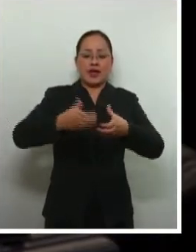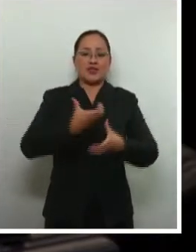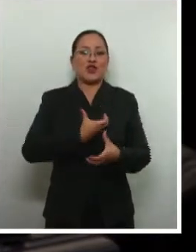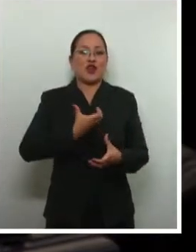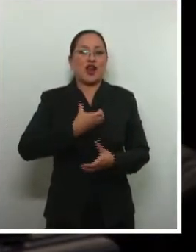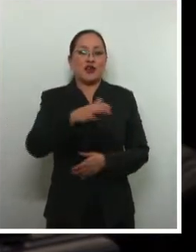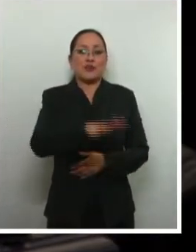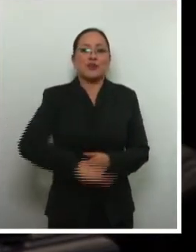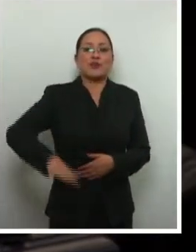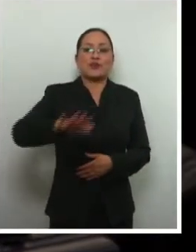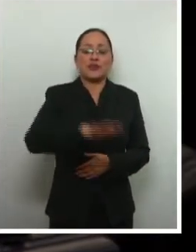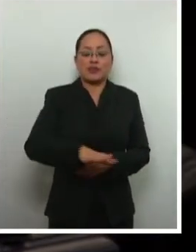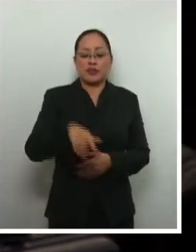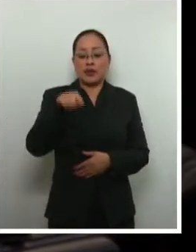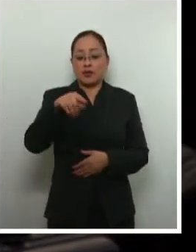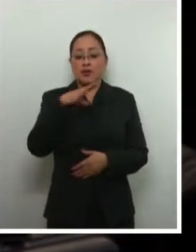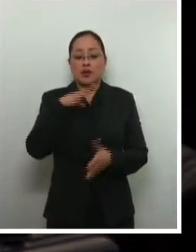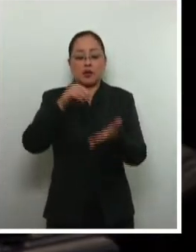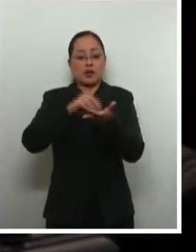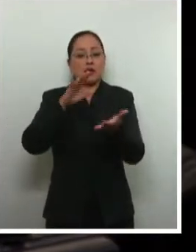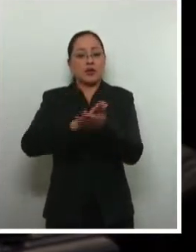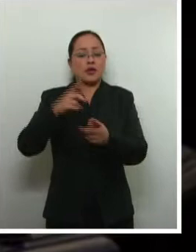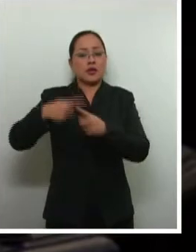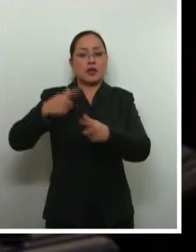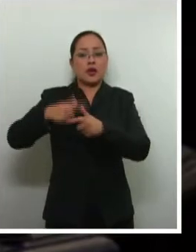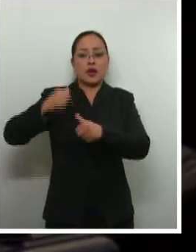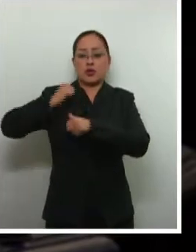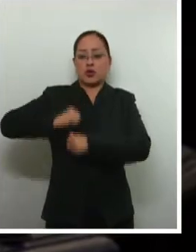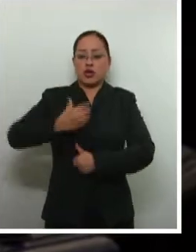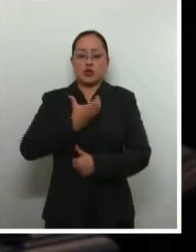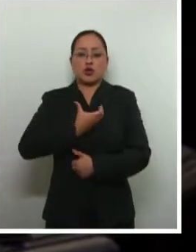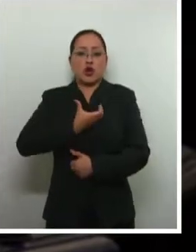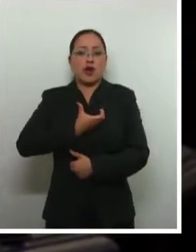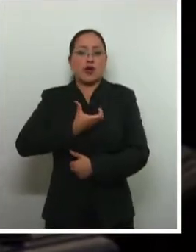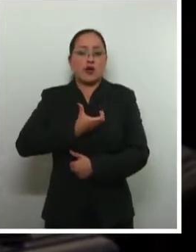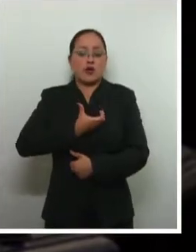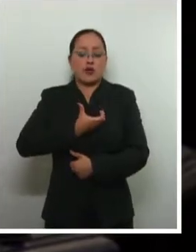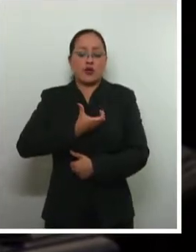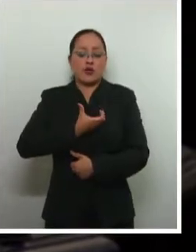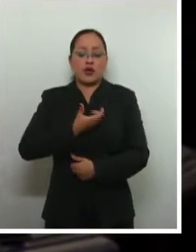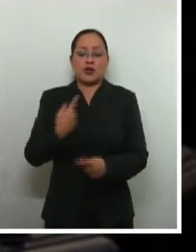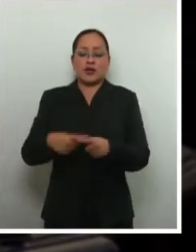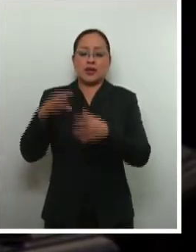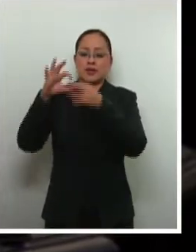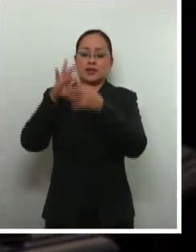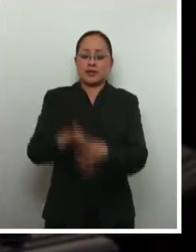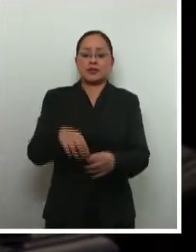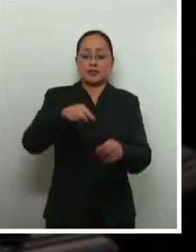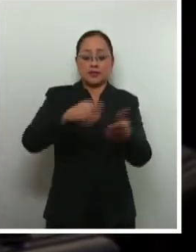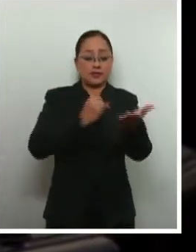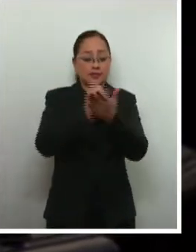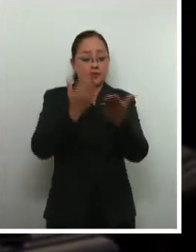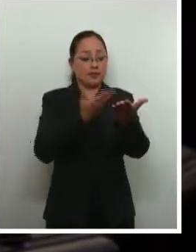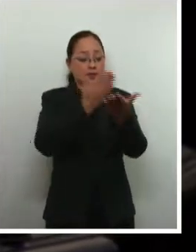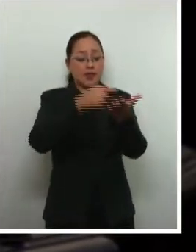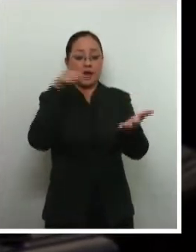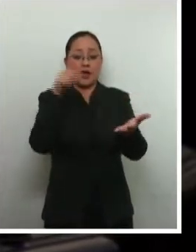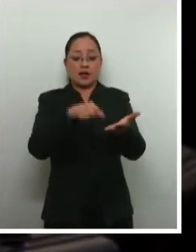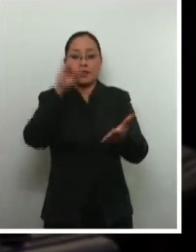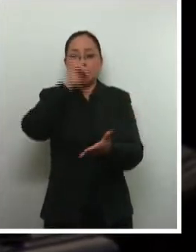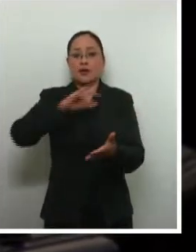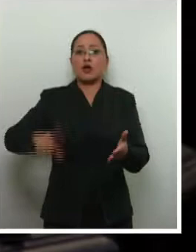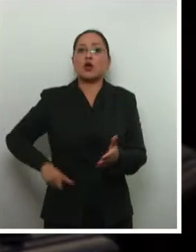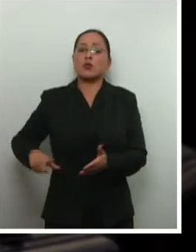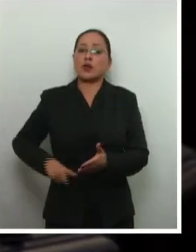histórico. Se establece la autoridad del centro histórico, que dependerá, dice el dictamen, del jefe